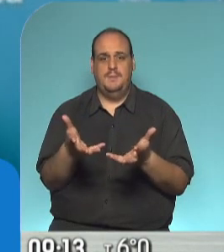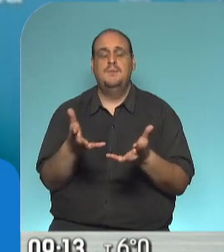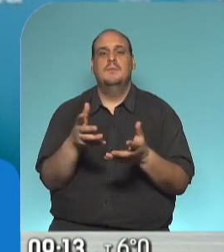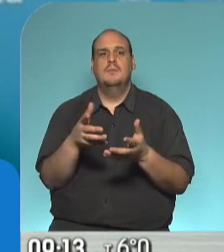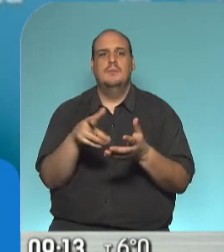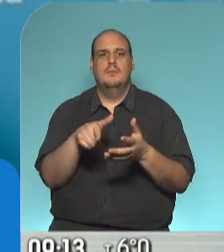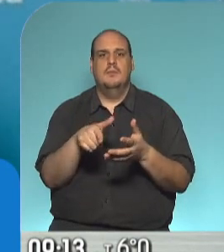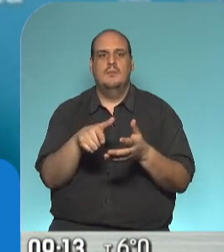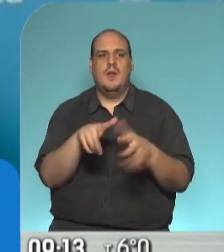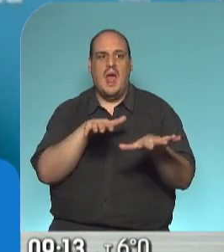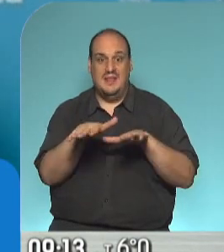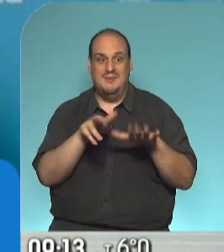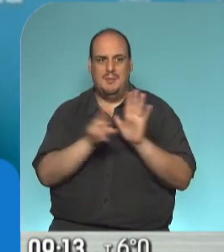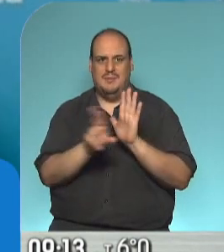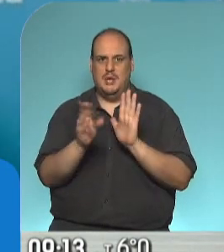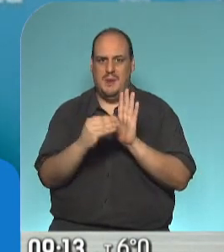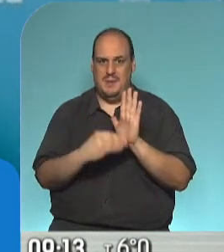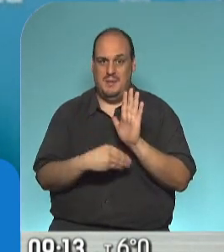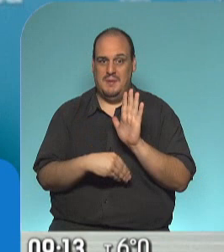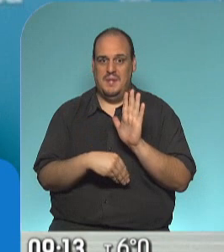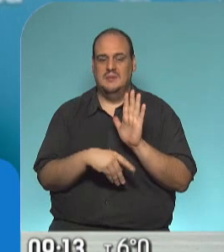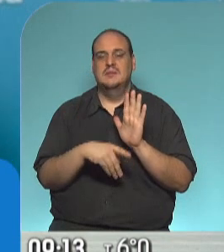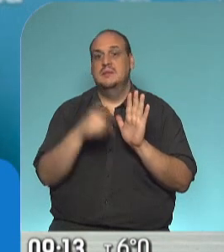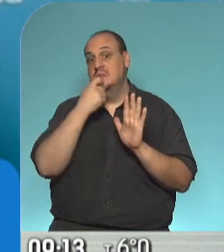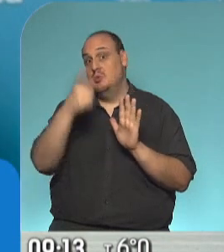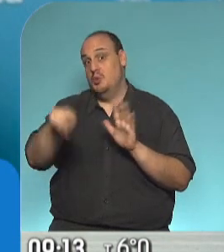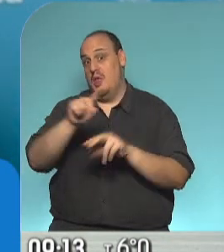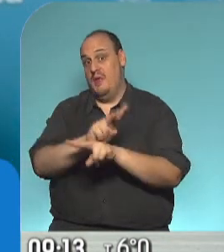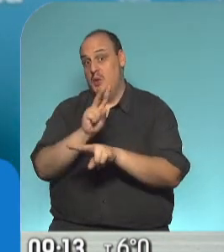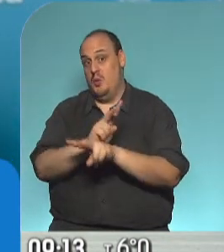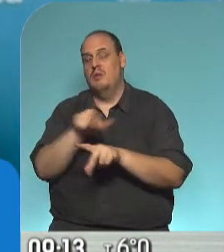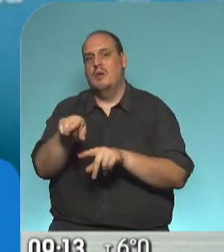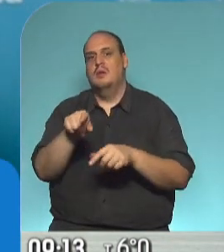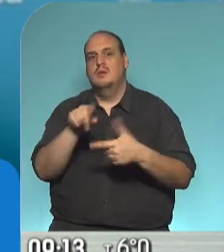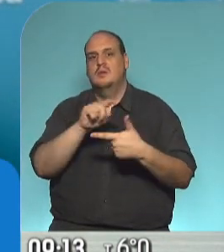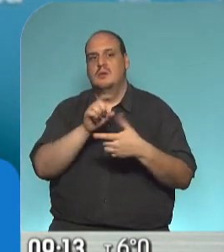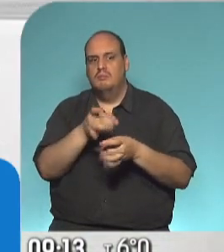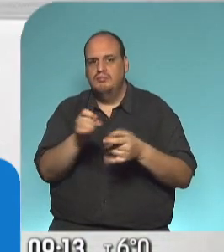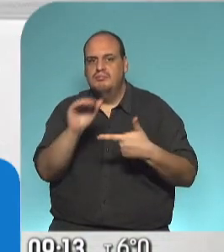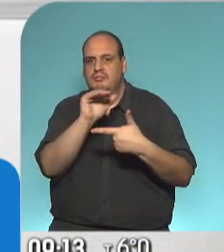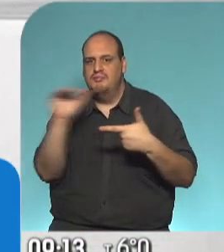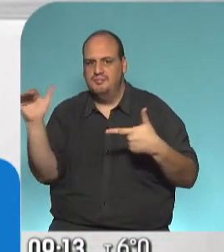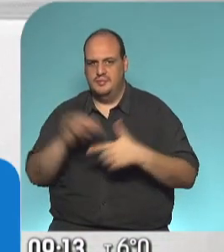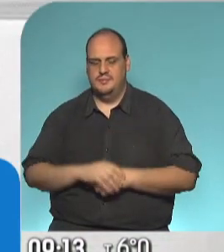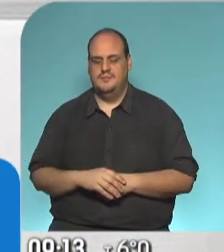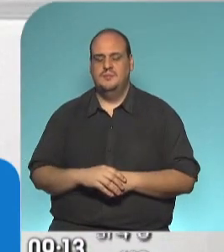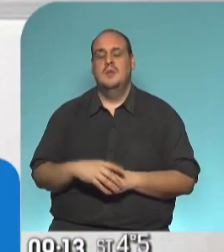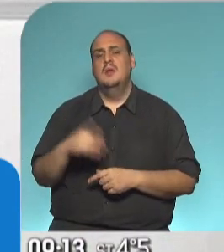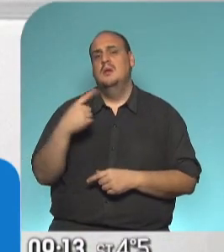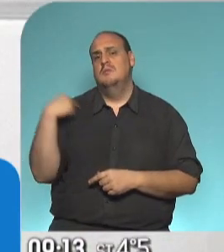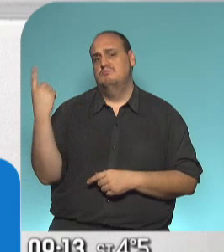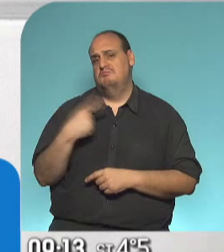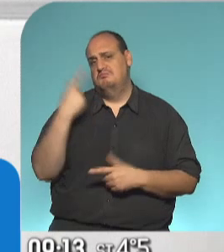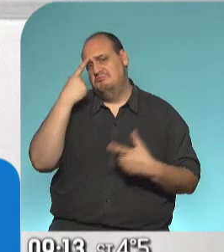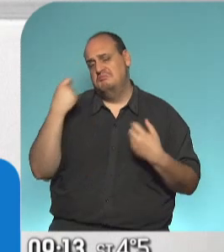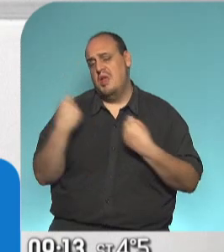seguir aumentando actividades y el realmente lograr estabilizar la transmisión viral. Estamos de acuerdo